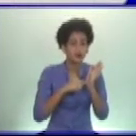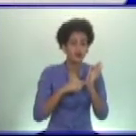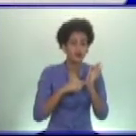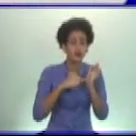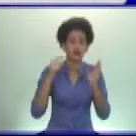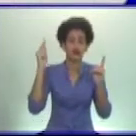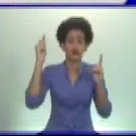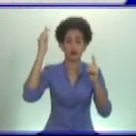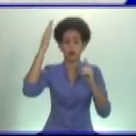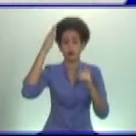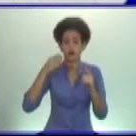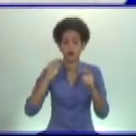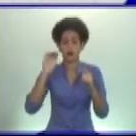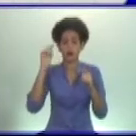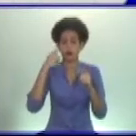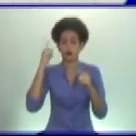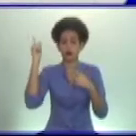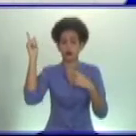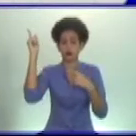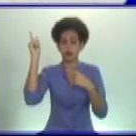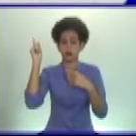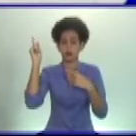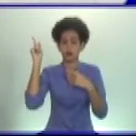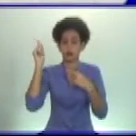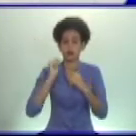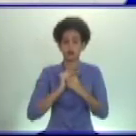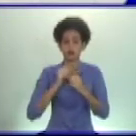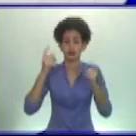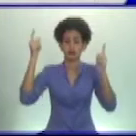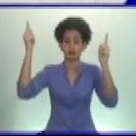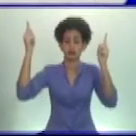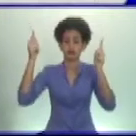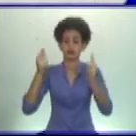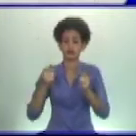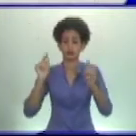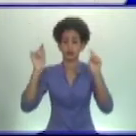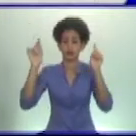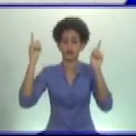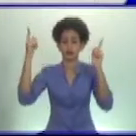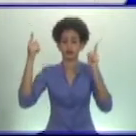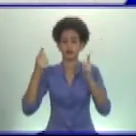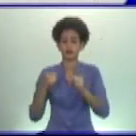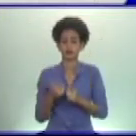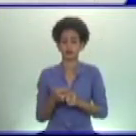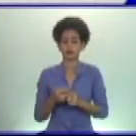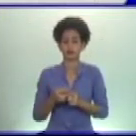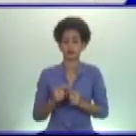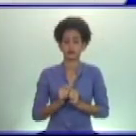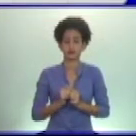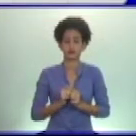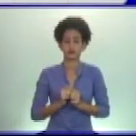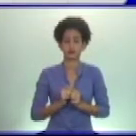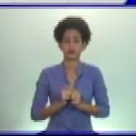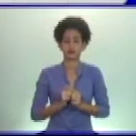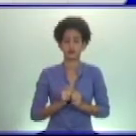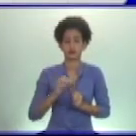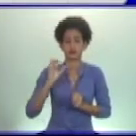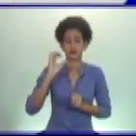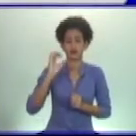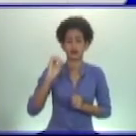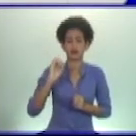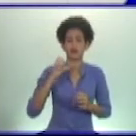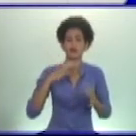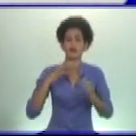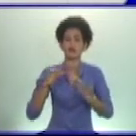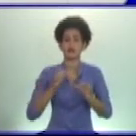de la función intersecta el eje de las abscisas, es decir, el eje de las Y. Este punto, lógicamente, que es el 0 de la función.